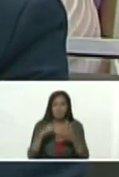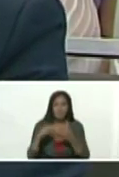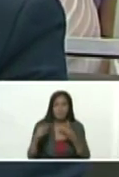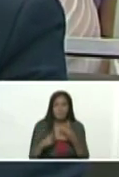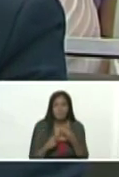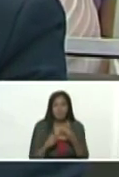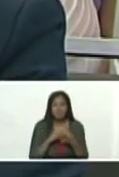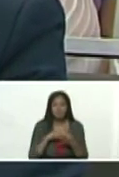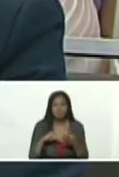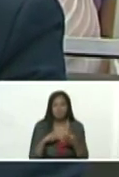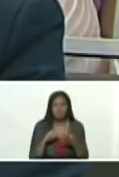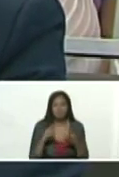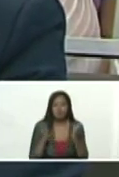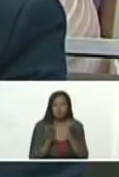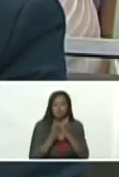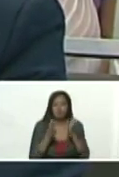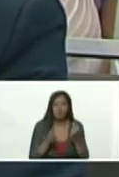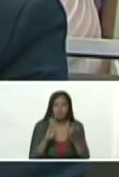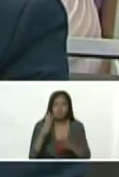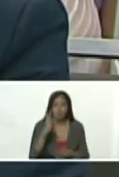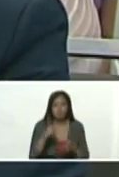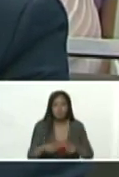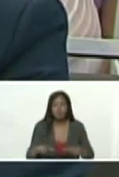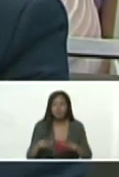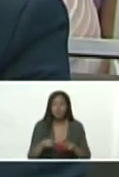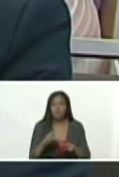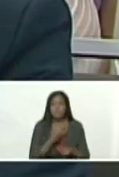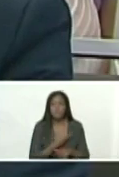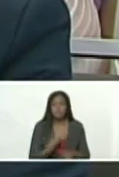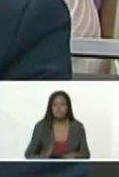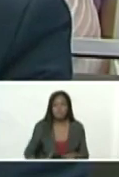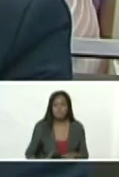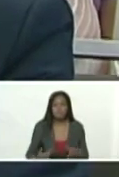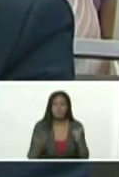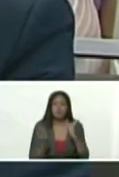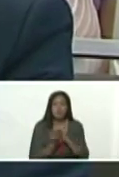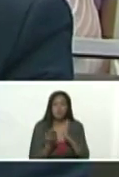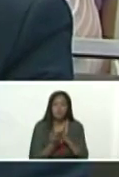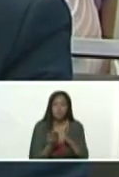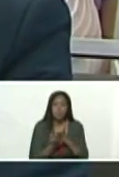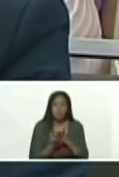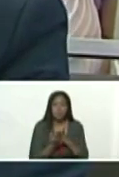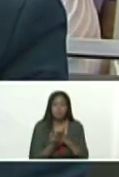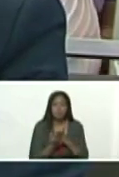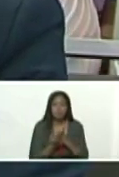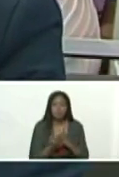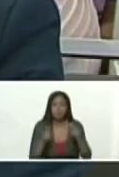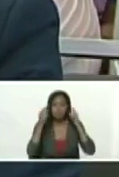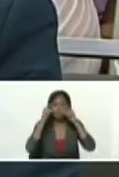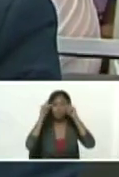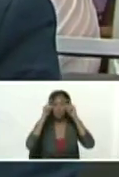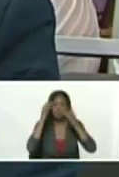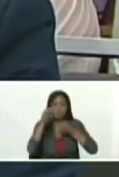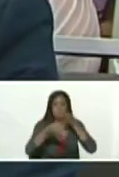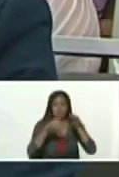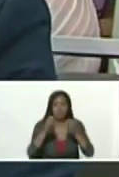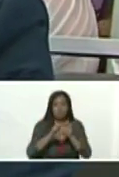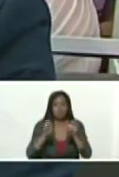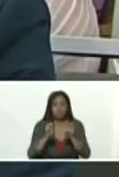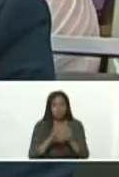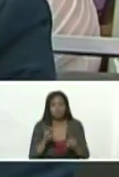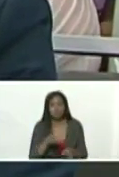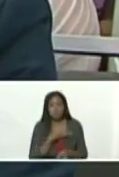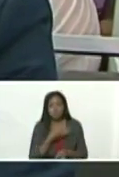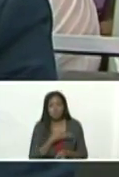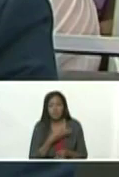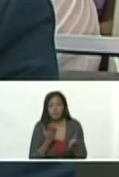pedagógicas que nosotros creemos. Y el cuarto lugar, presidente, es la escuela. Simón Rodríguez nos hablaba de la educación social, la